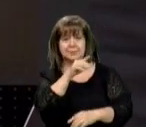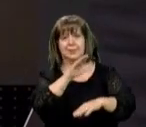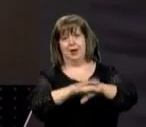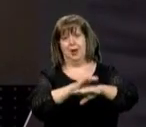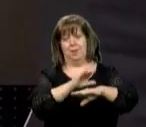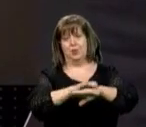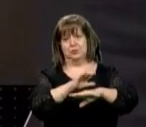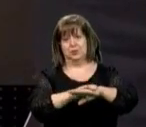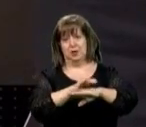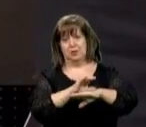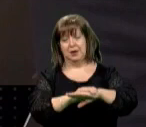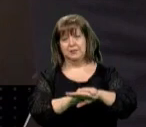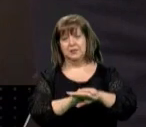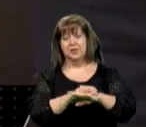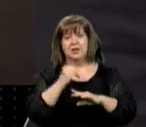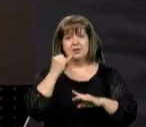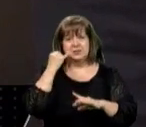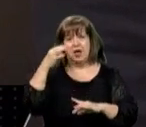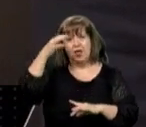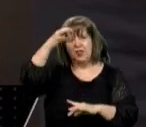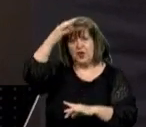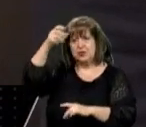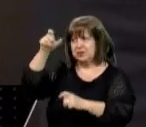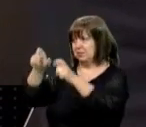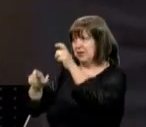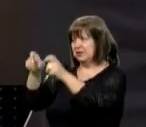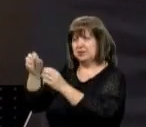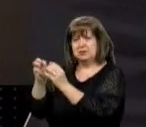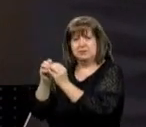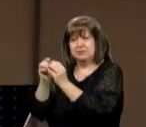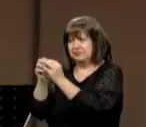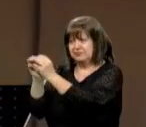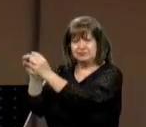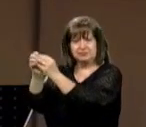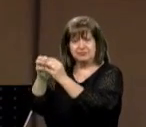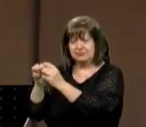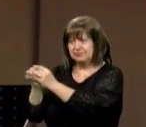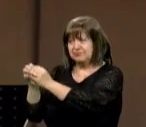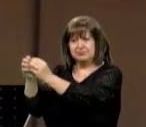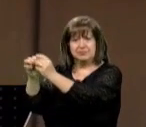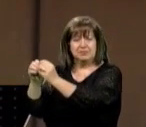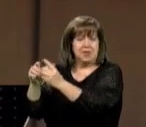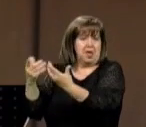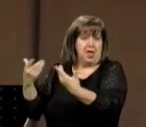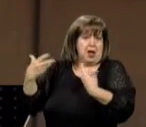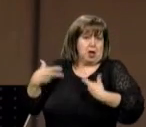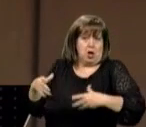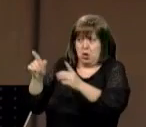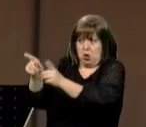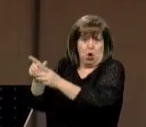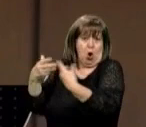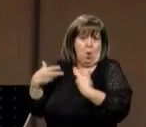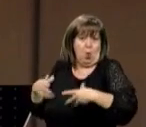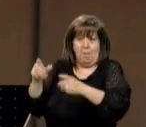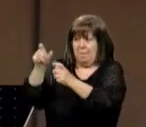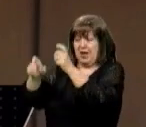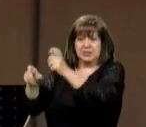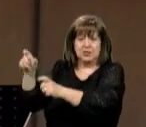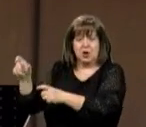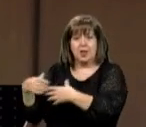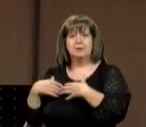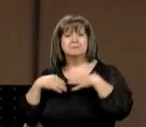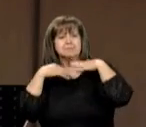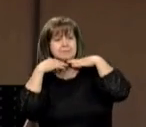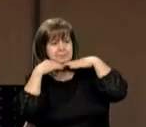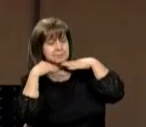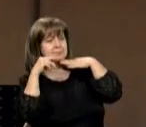es que han sido 12 personas que no que son personas comunes, de a pie, que